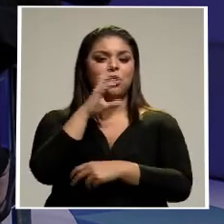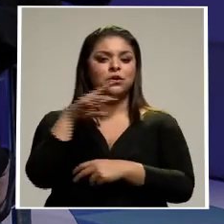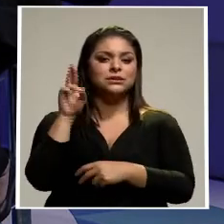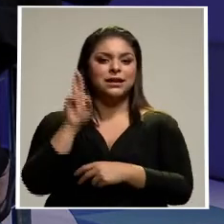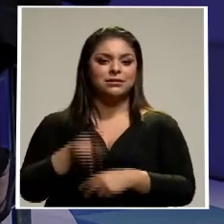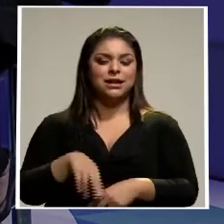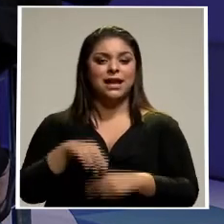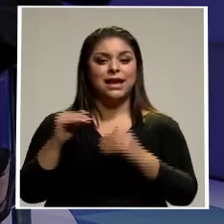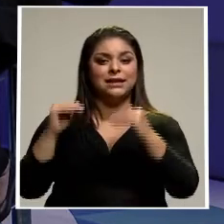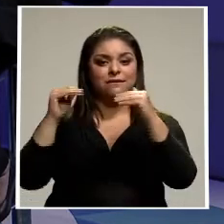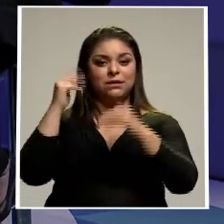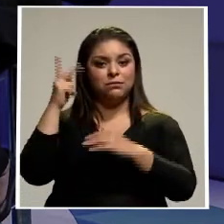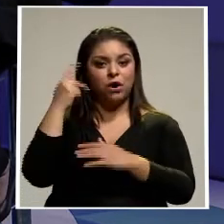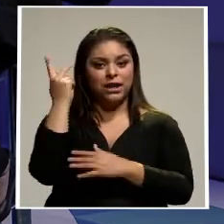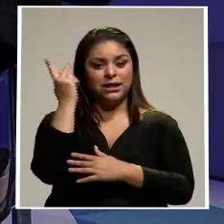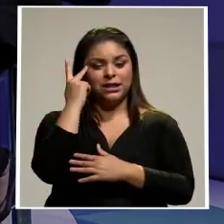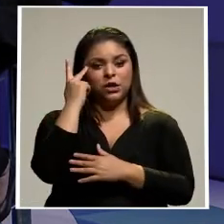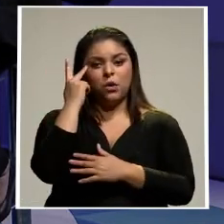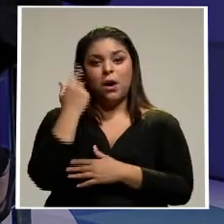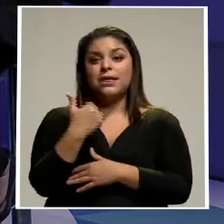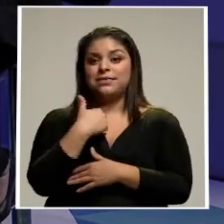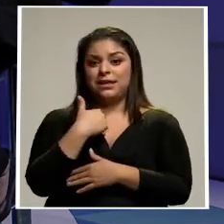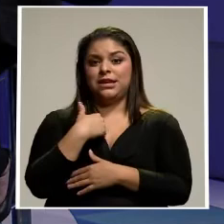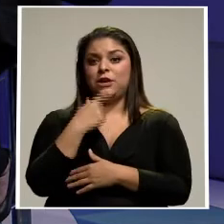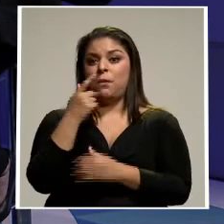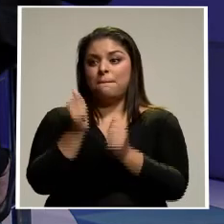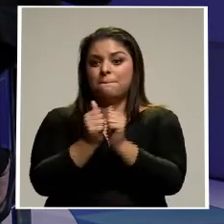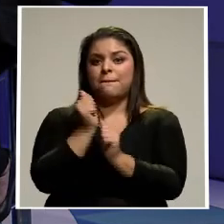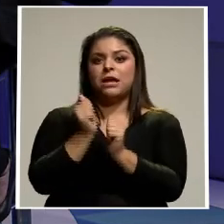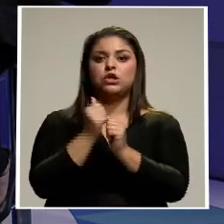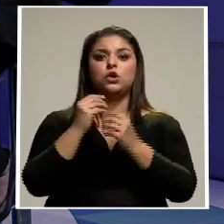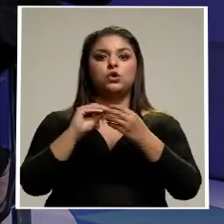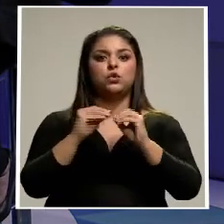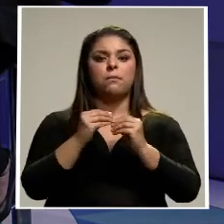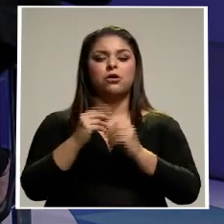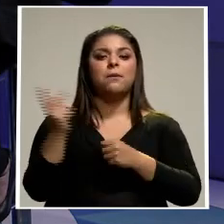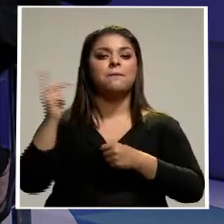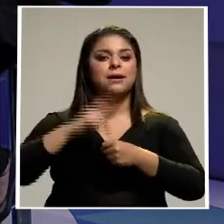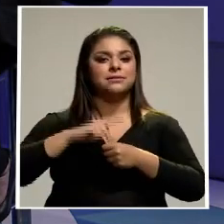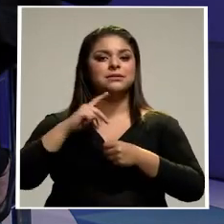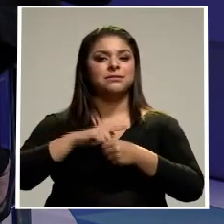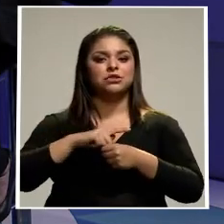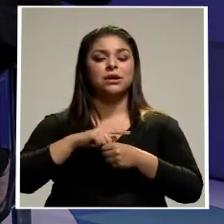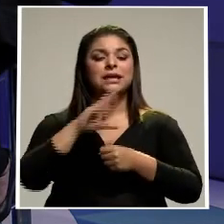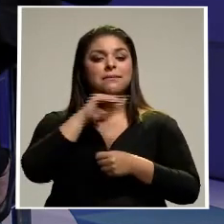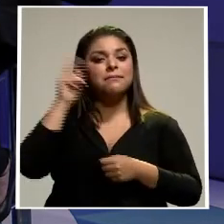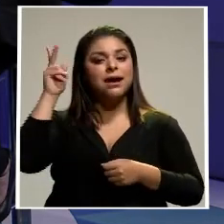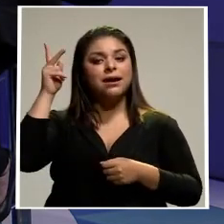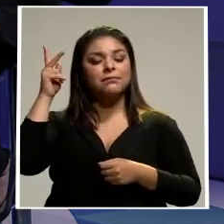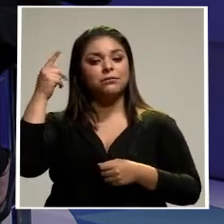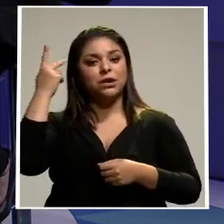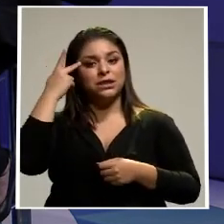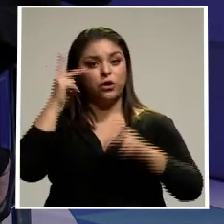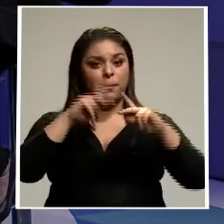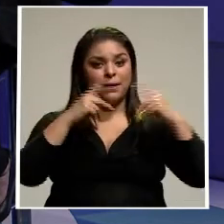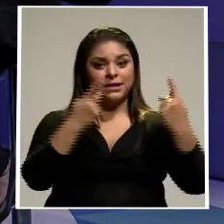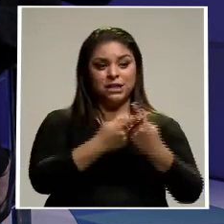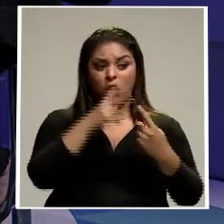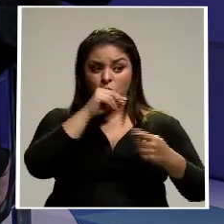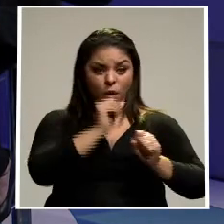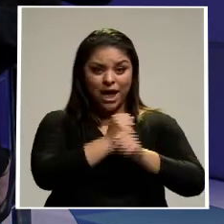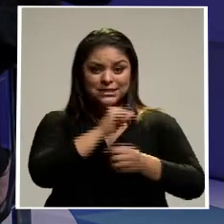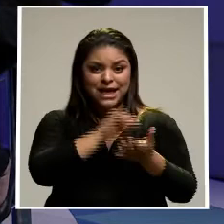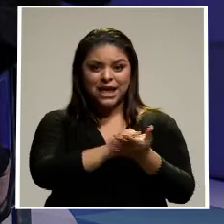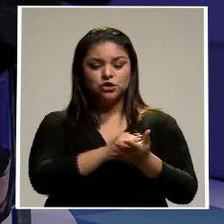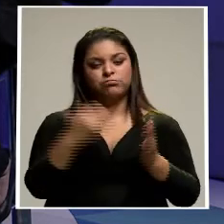nivel político va a tener un mayor número de paridad y participación, y que el partido político que no lo haga así,